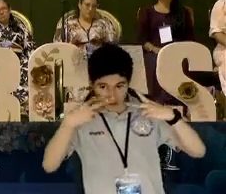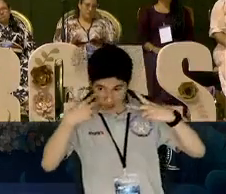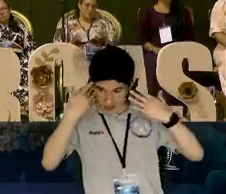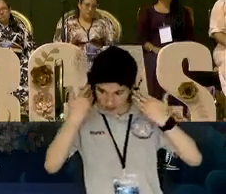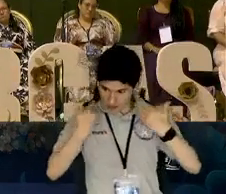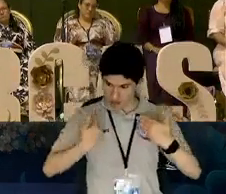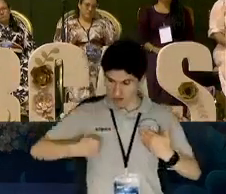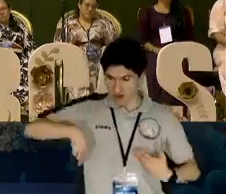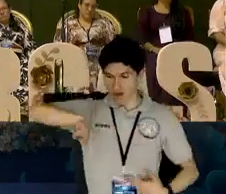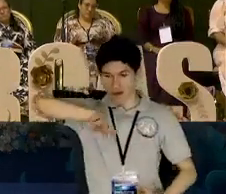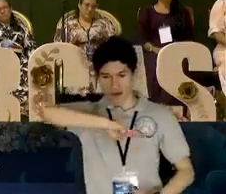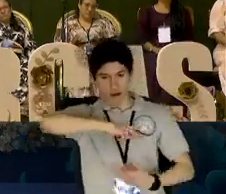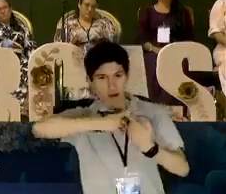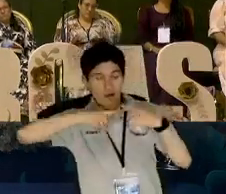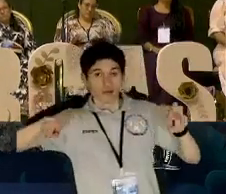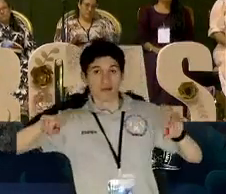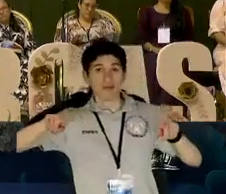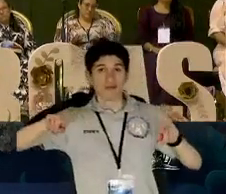diferente,